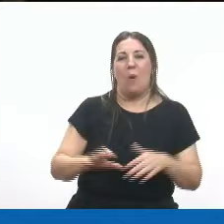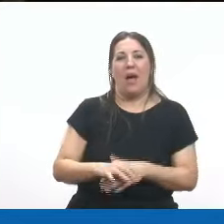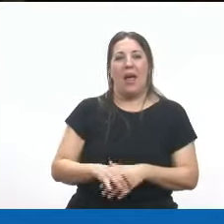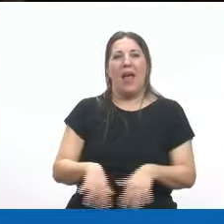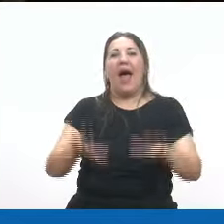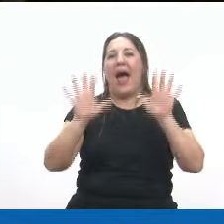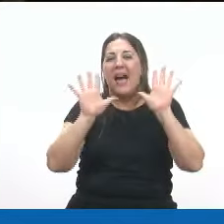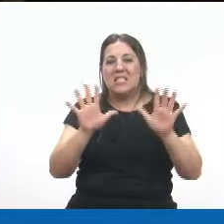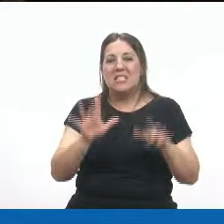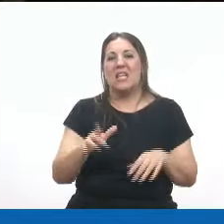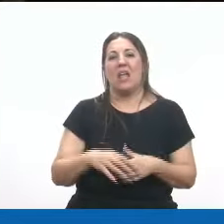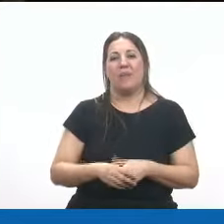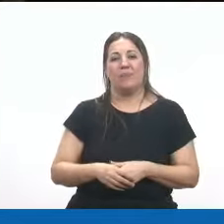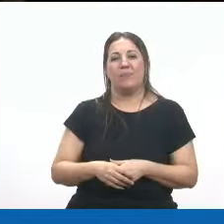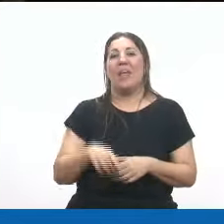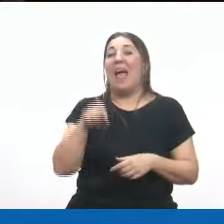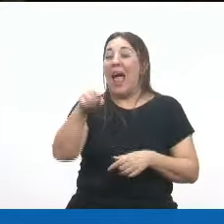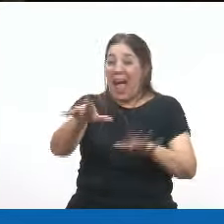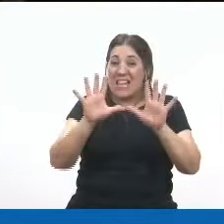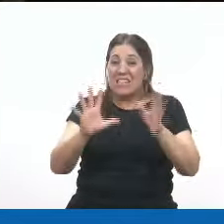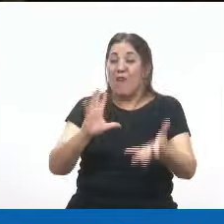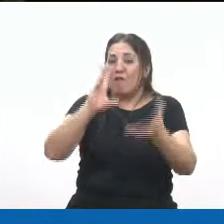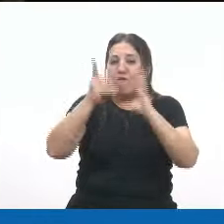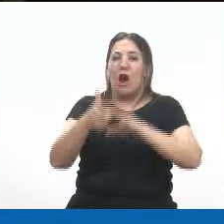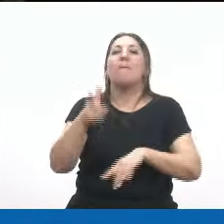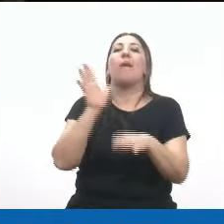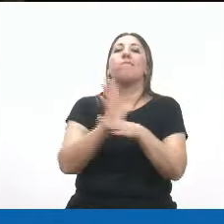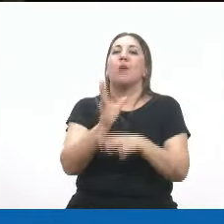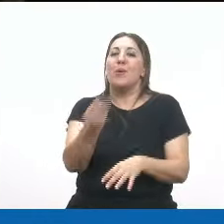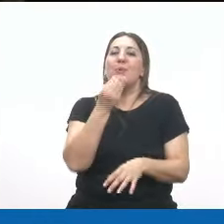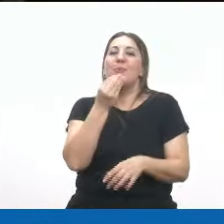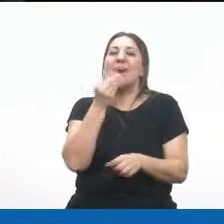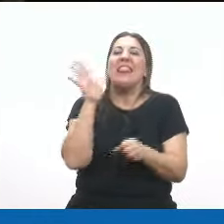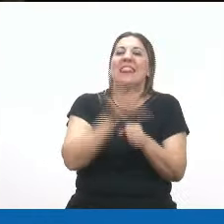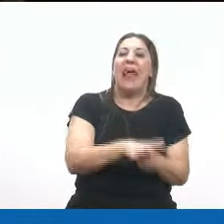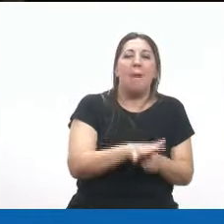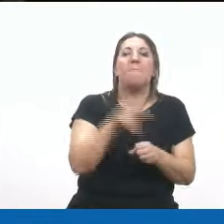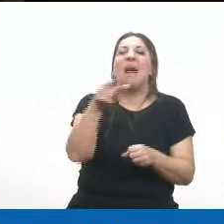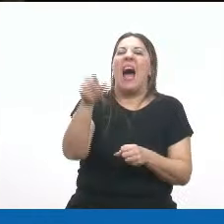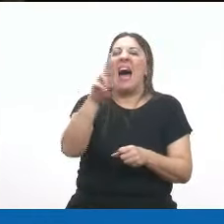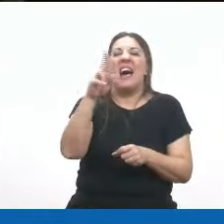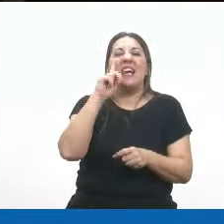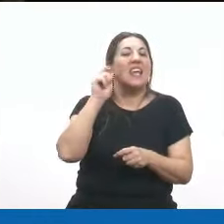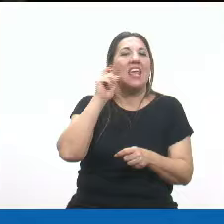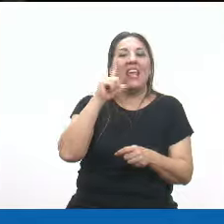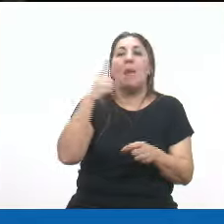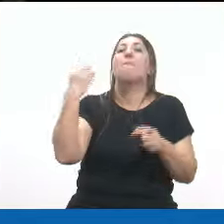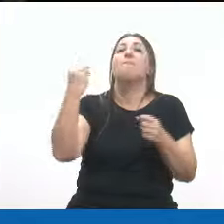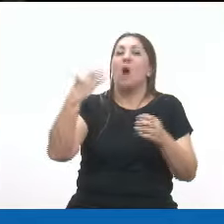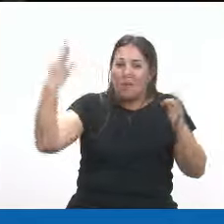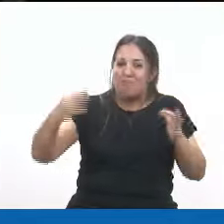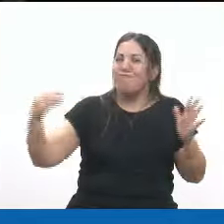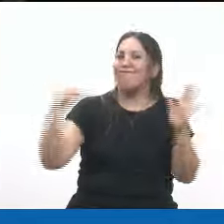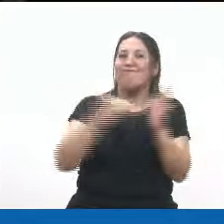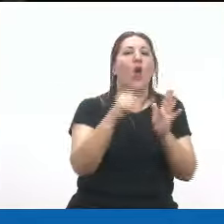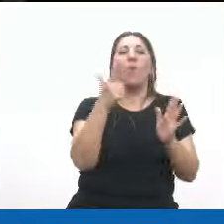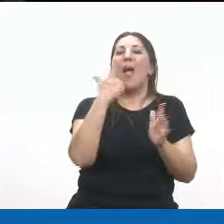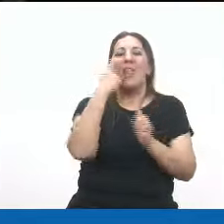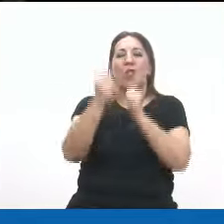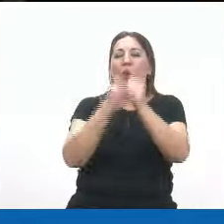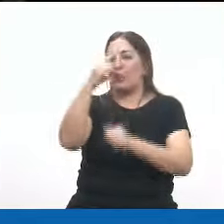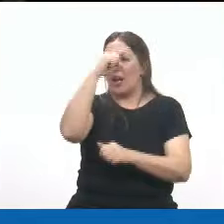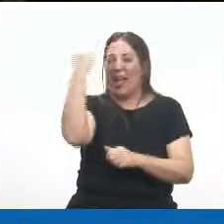así claro lo que hicieron es un maquillaje en el rigi porque no se incluye la industria nacional se dice que